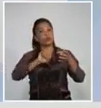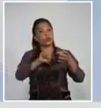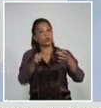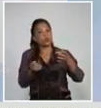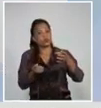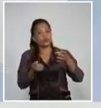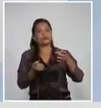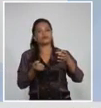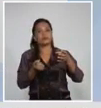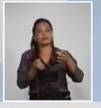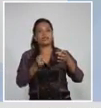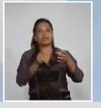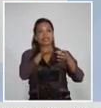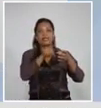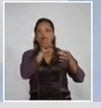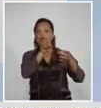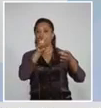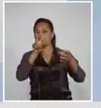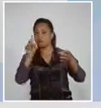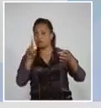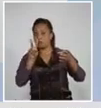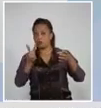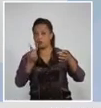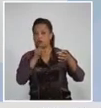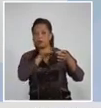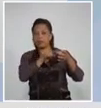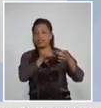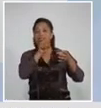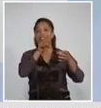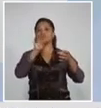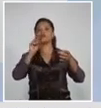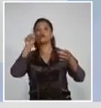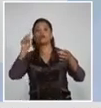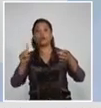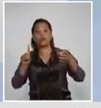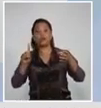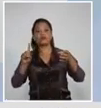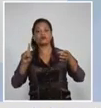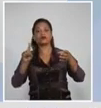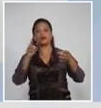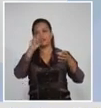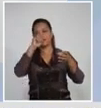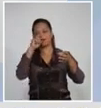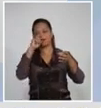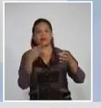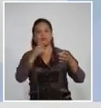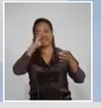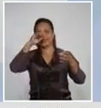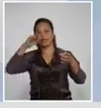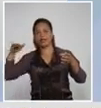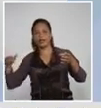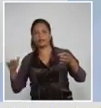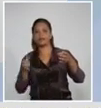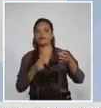estos 112, además, 101 en edades pediátricas. Estamos hablando